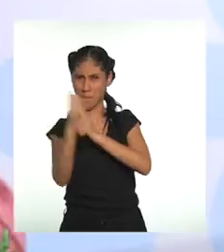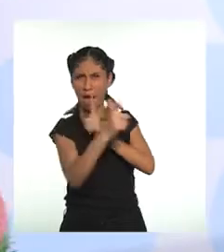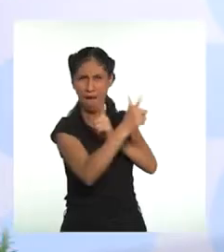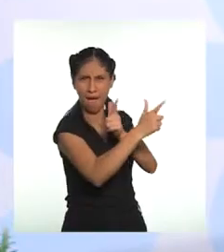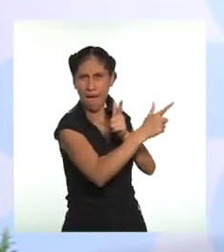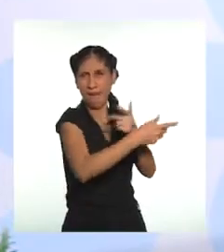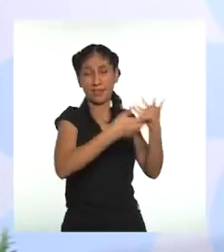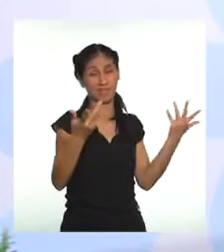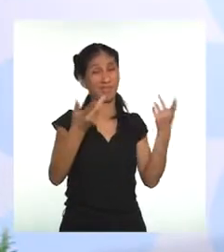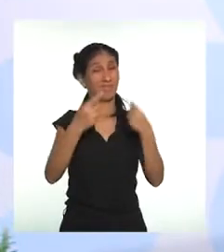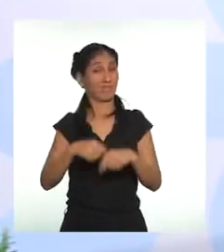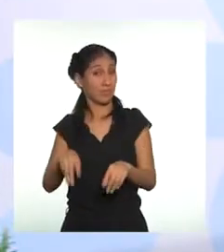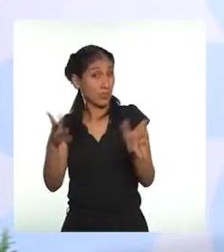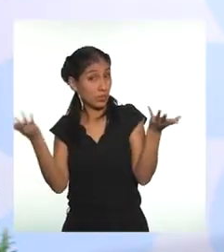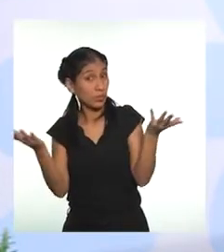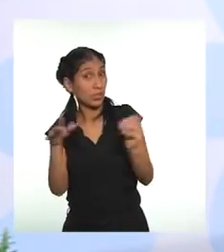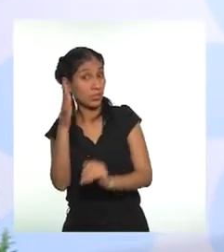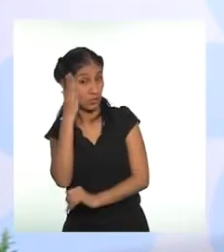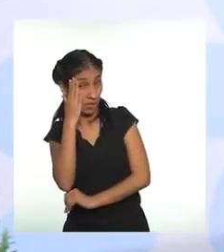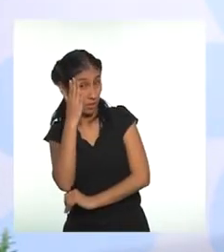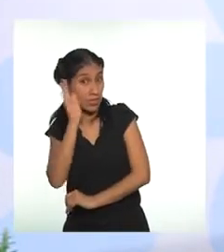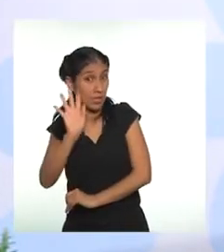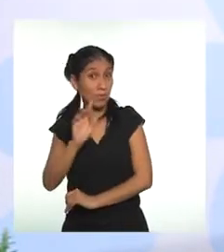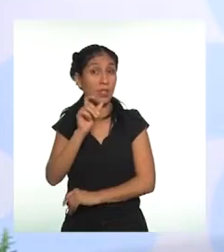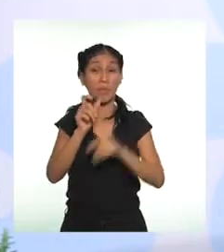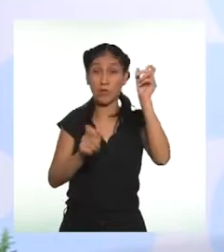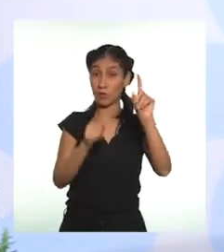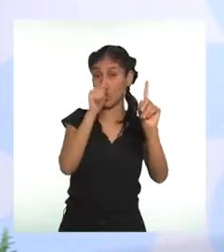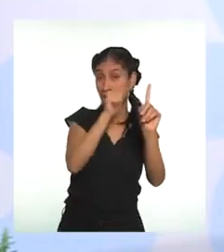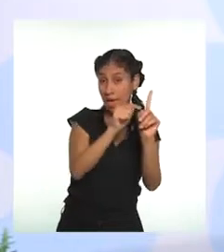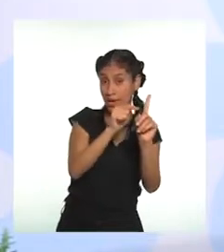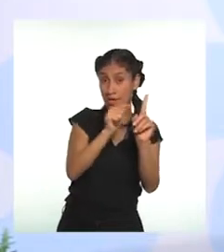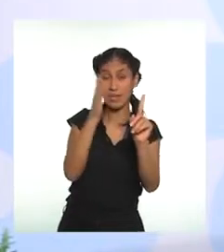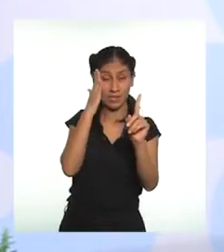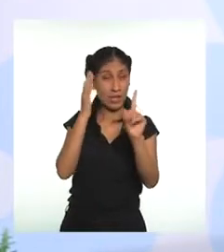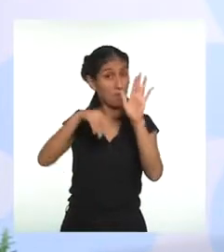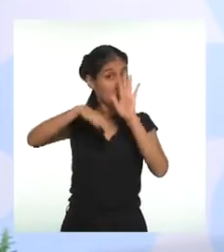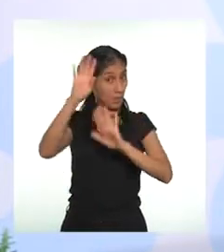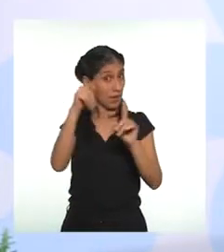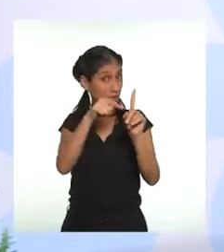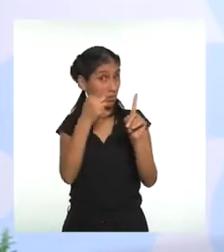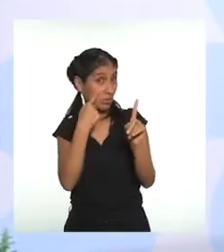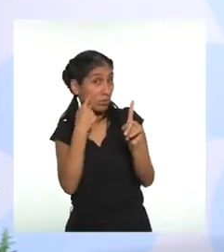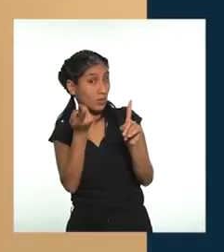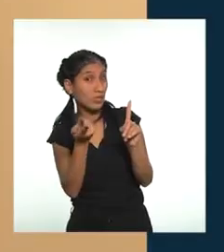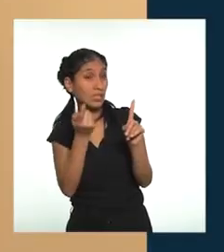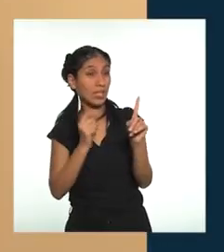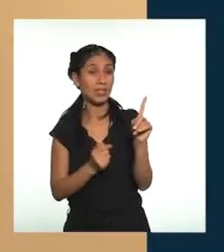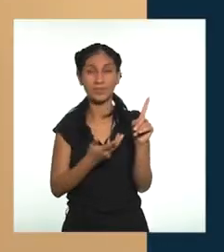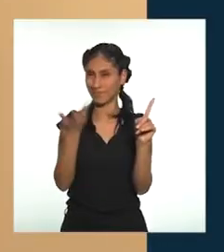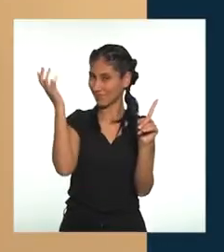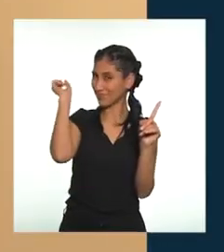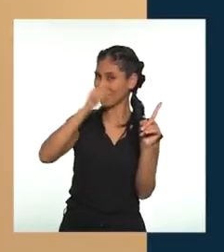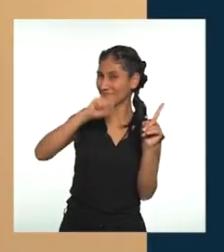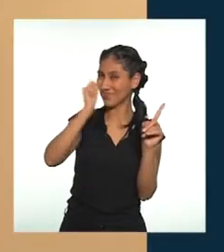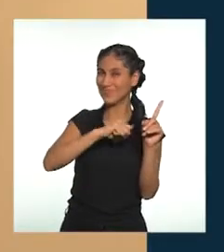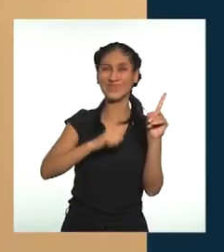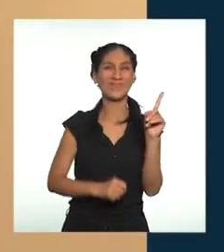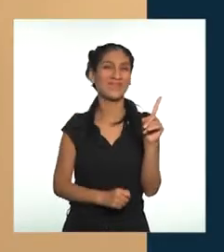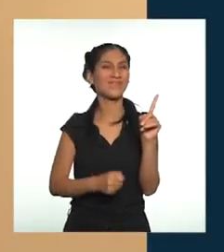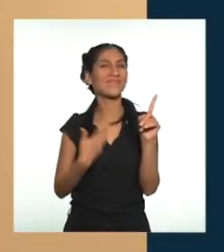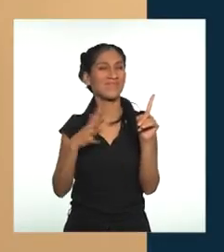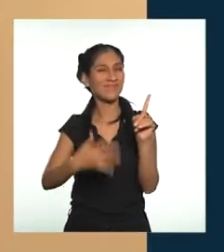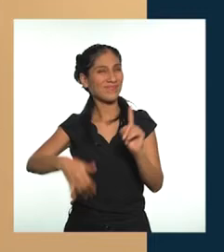terrorismo. ¿Y conoce a alguien que nos pueda contar un poco más sobre la situación actual de los pueblos originarios? Claro,